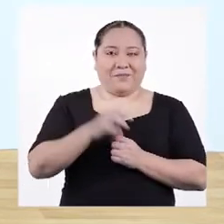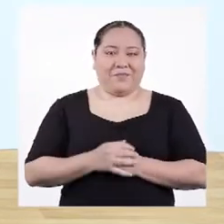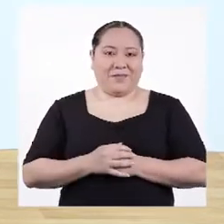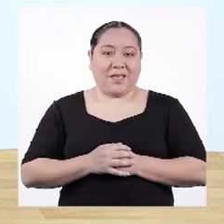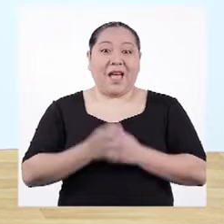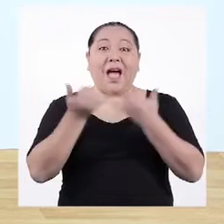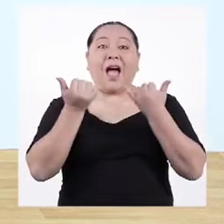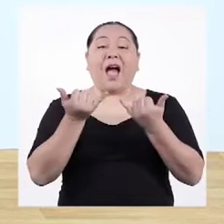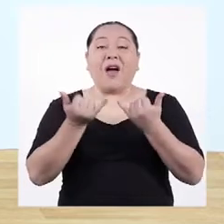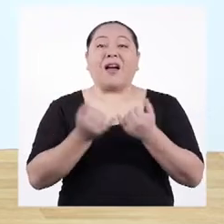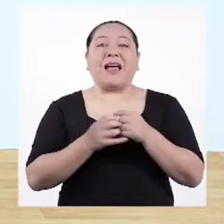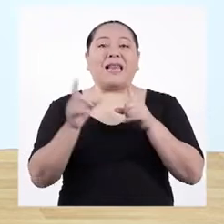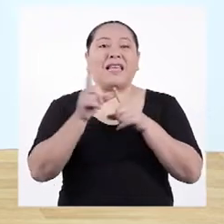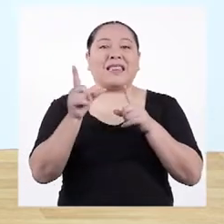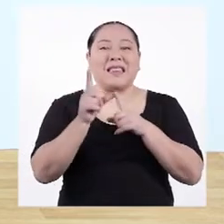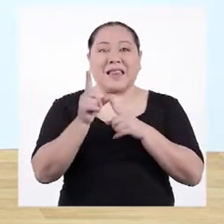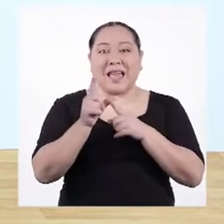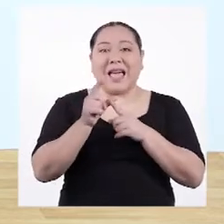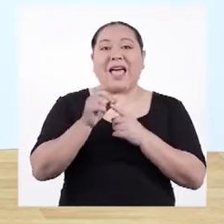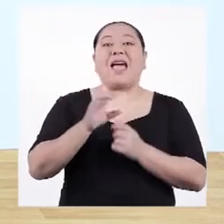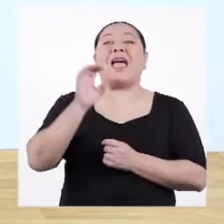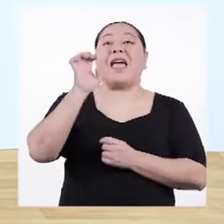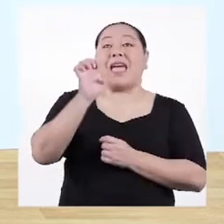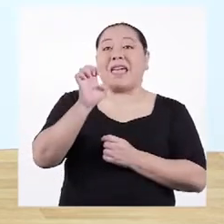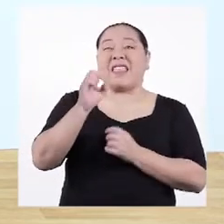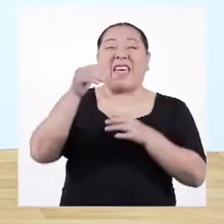Ahora la letra E de en.